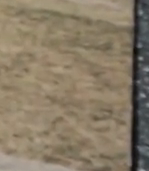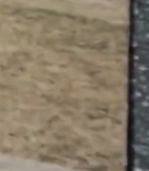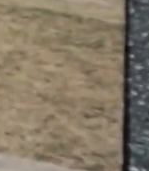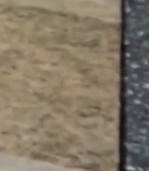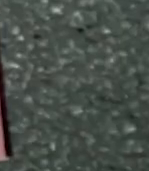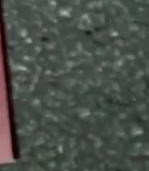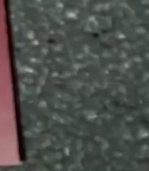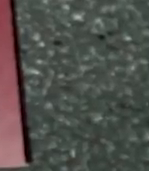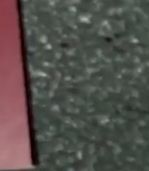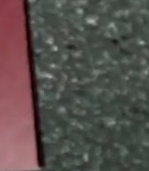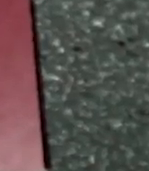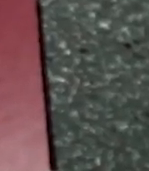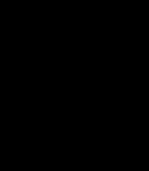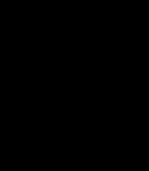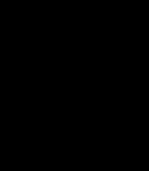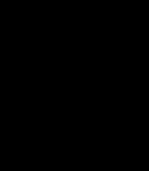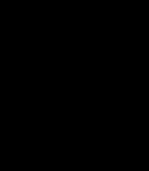y los tres nos fuimos a vivir a Noruega.